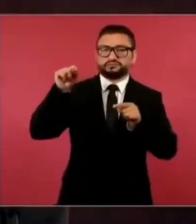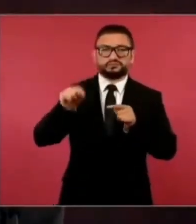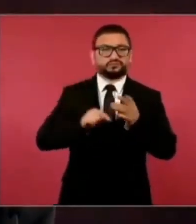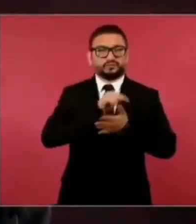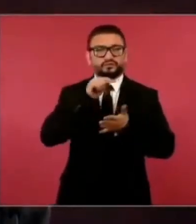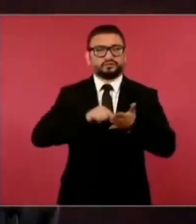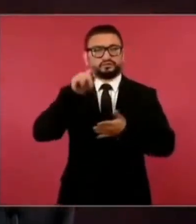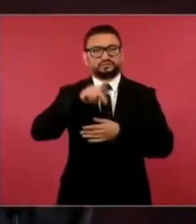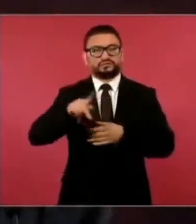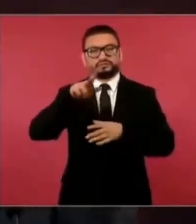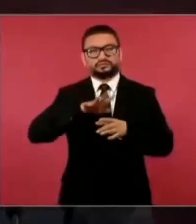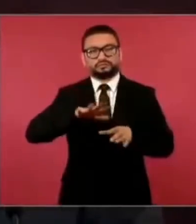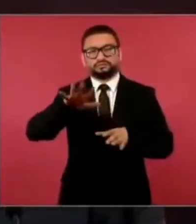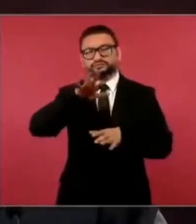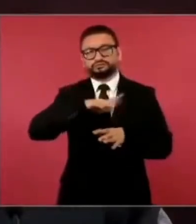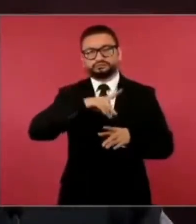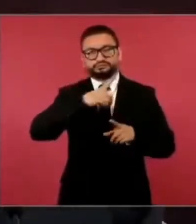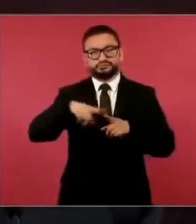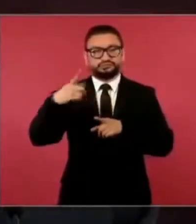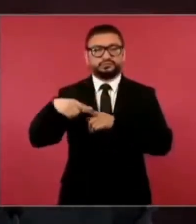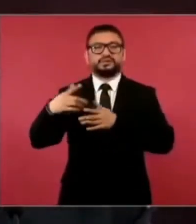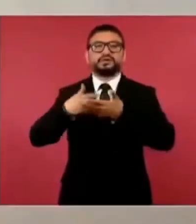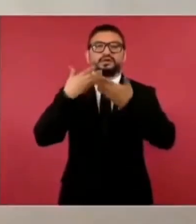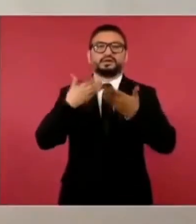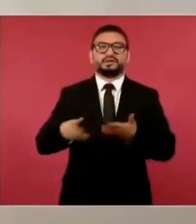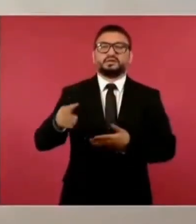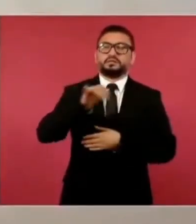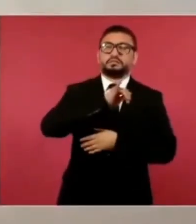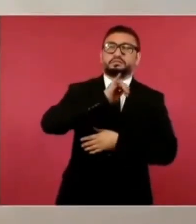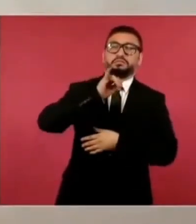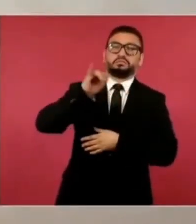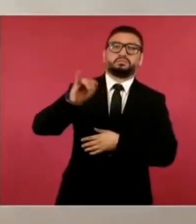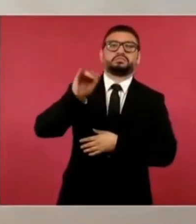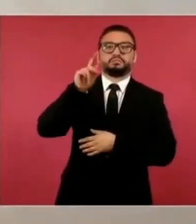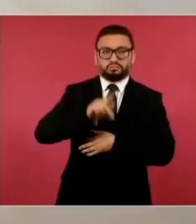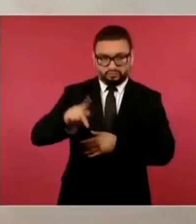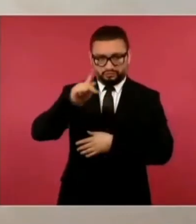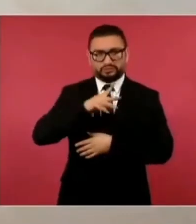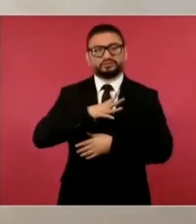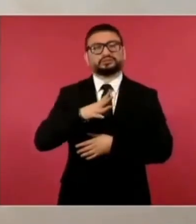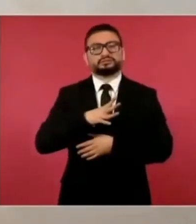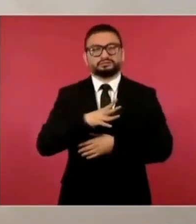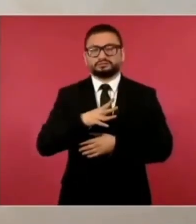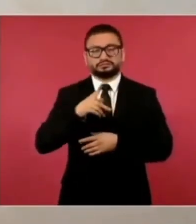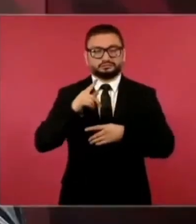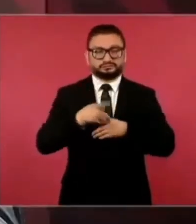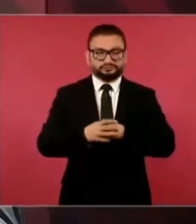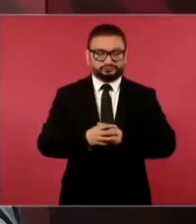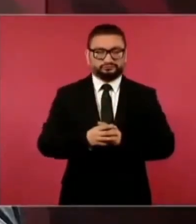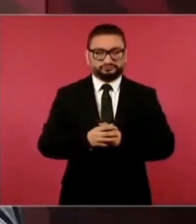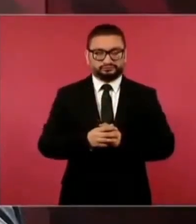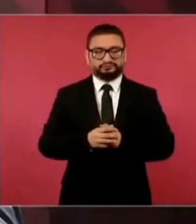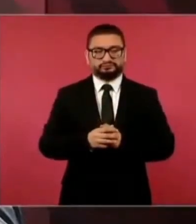Y ahora, hasta los pueblos más apartados hay energía eléctrica.